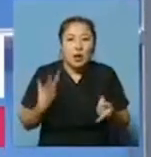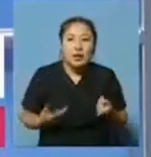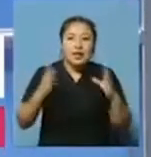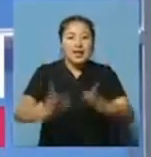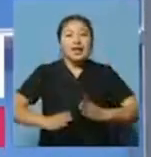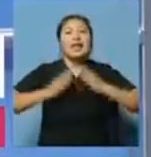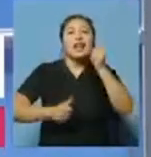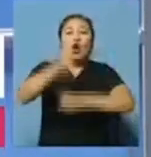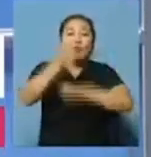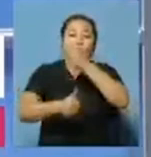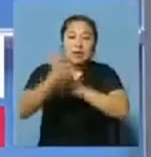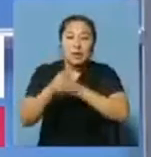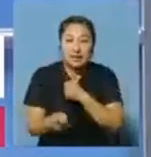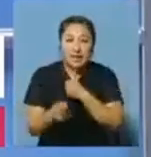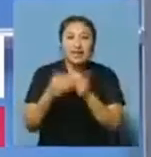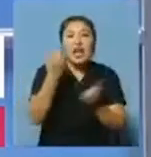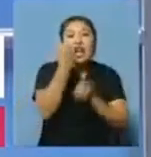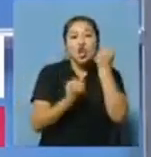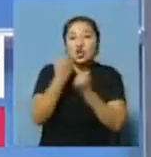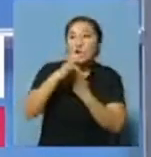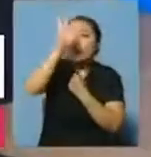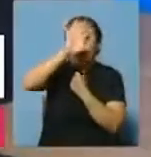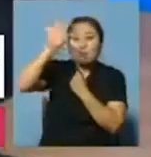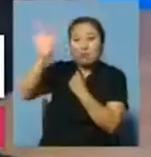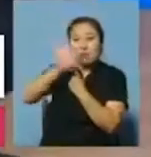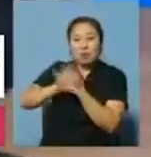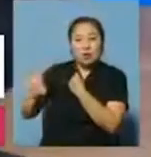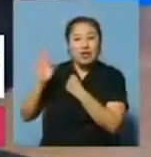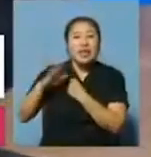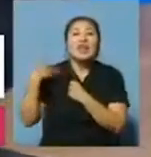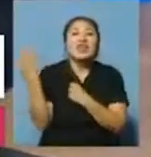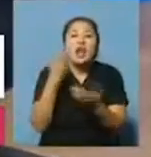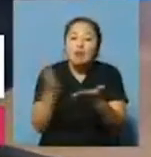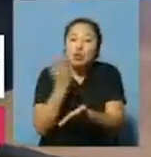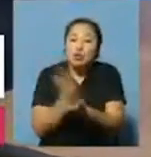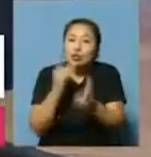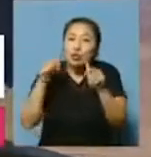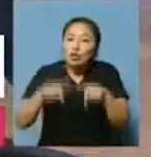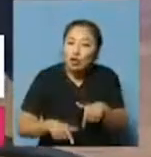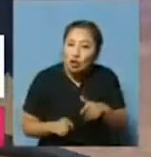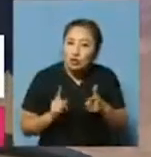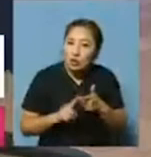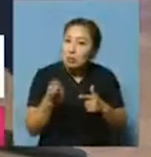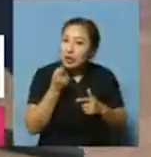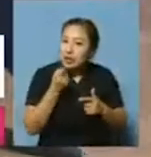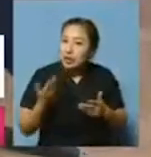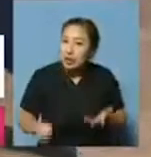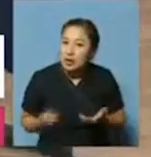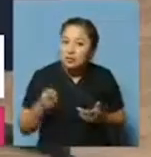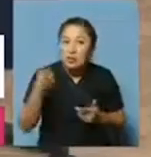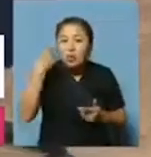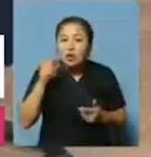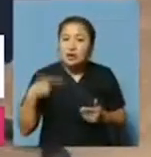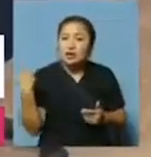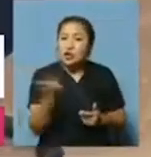la competitividad de nuestras economías regionales de nuestros sectores productivos porque porque si